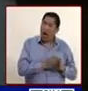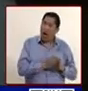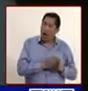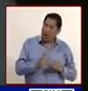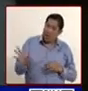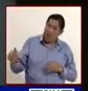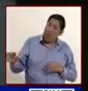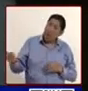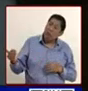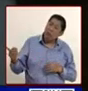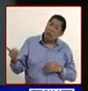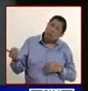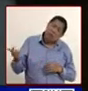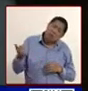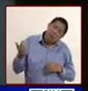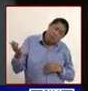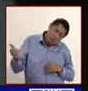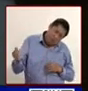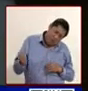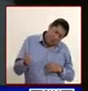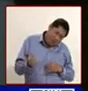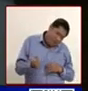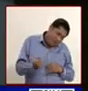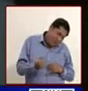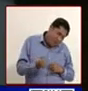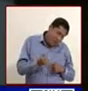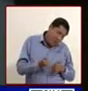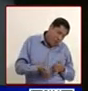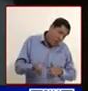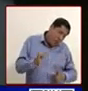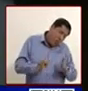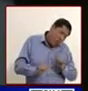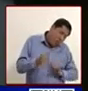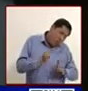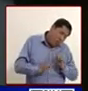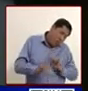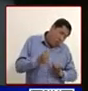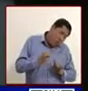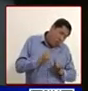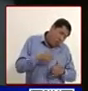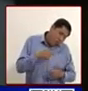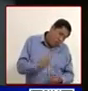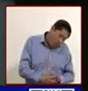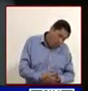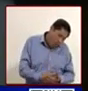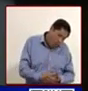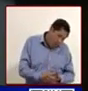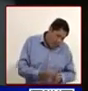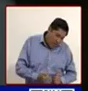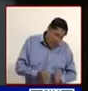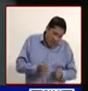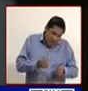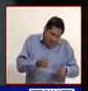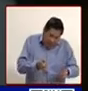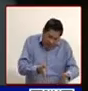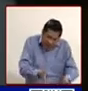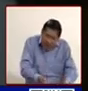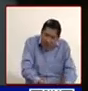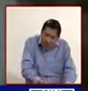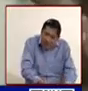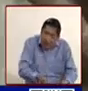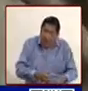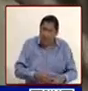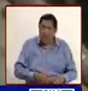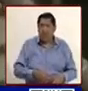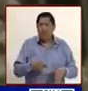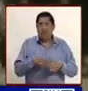encaminado a las personas, llamarla a la persona, emborracharla, embriagarla, darle dádivas, darle comida para luego proceder a